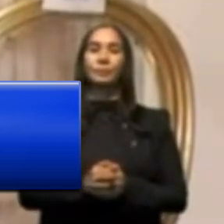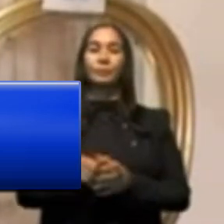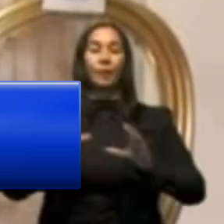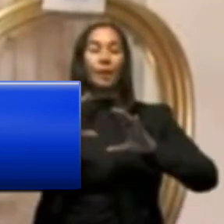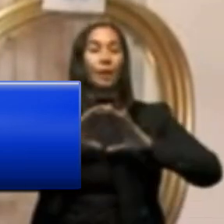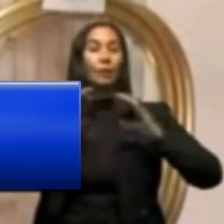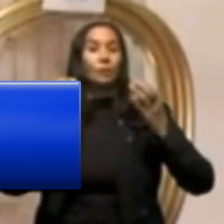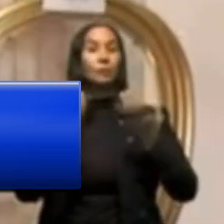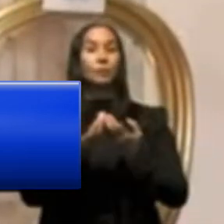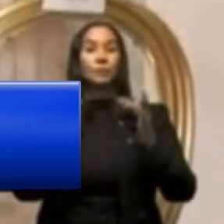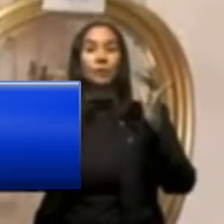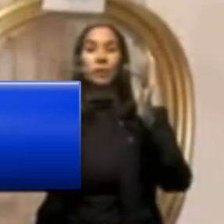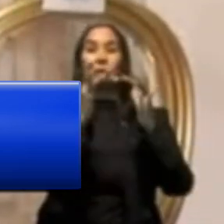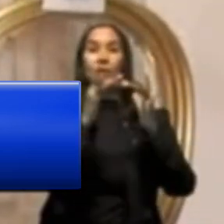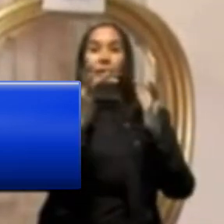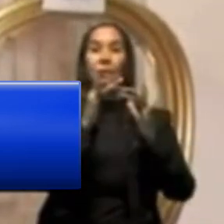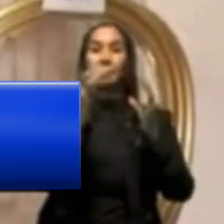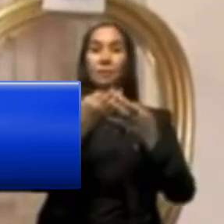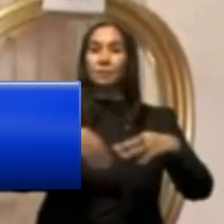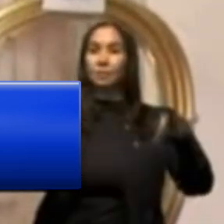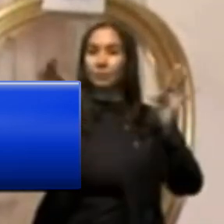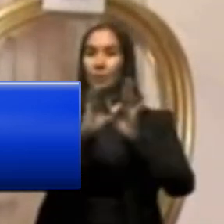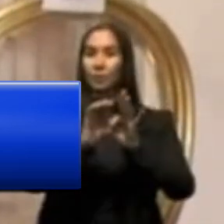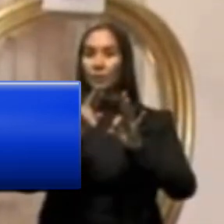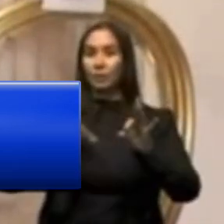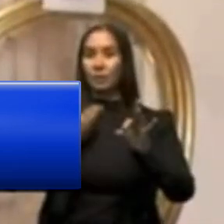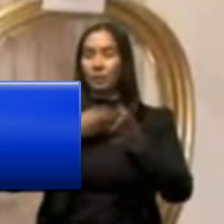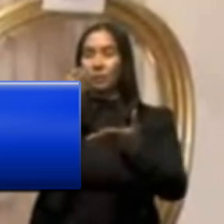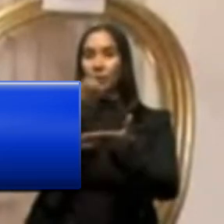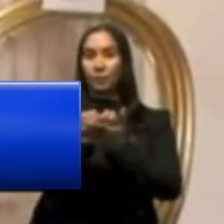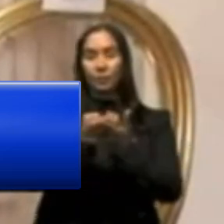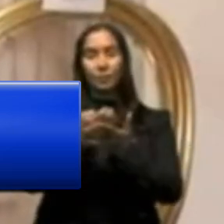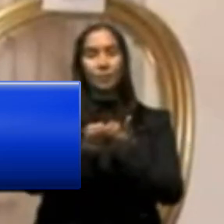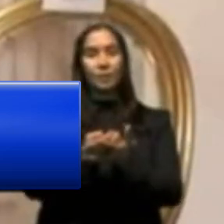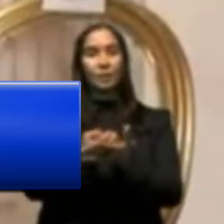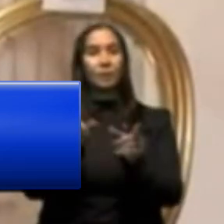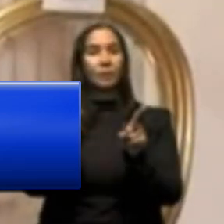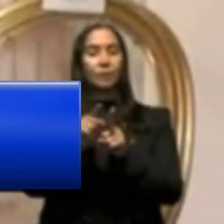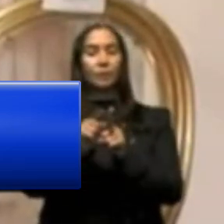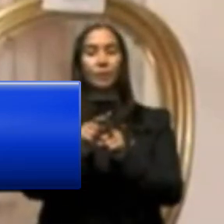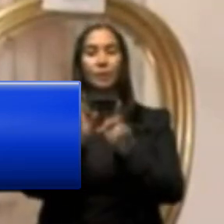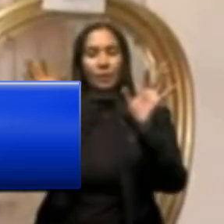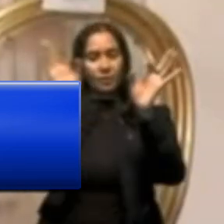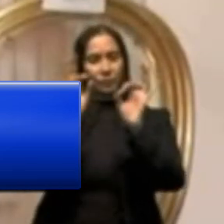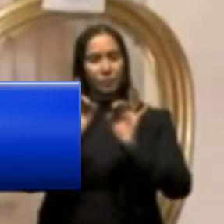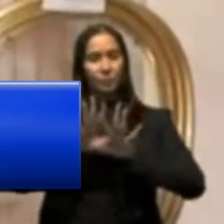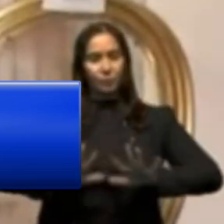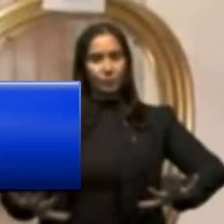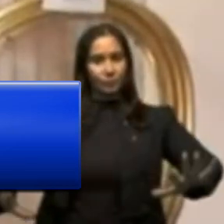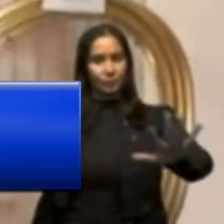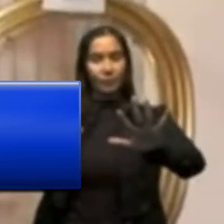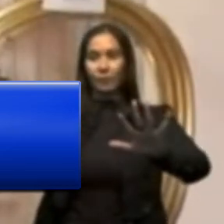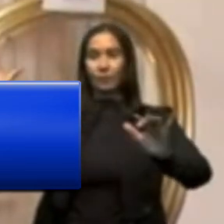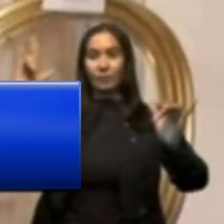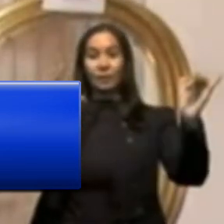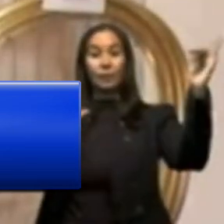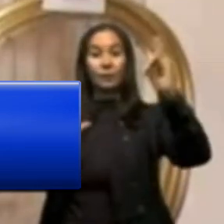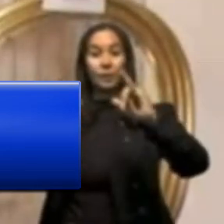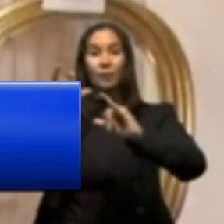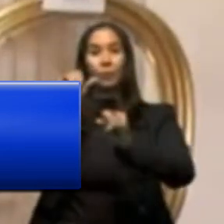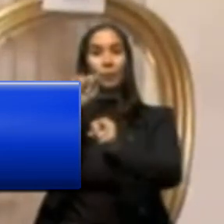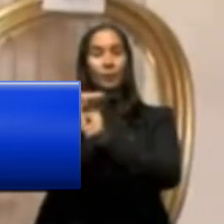conectividad es esencial y para nuestra economía fundamental la creación de un entorno donde las aerolíneas puedan